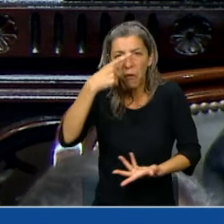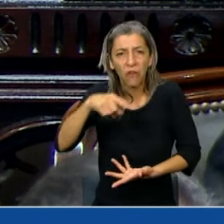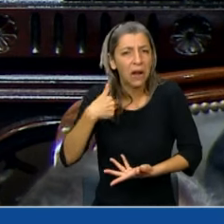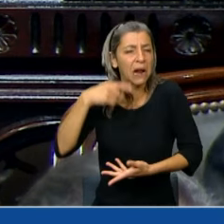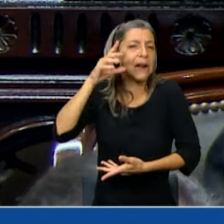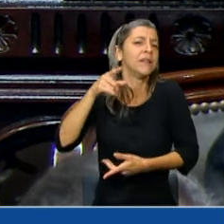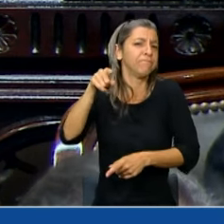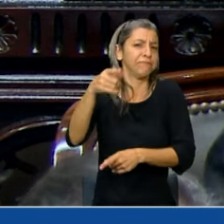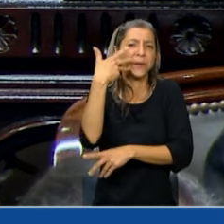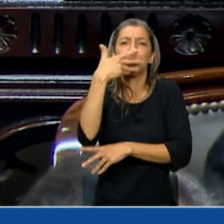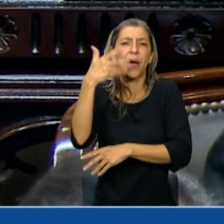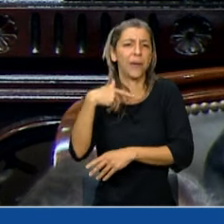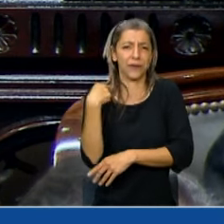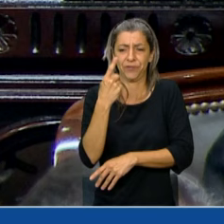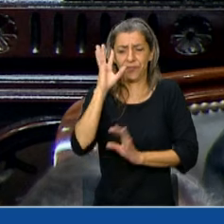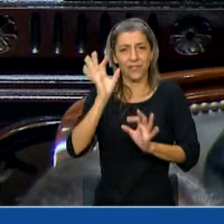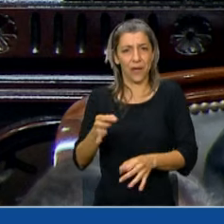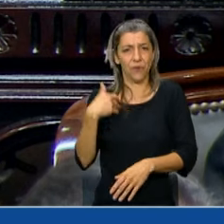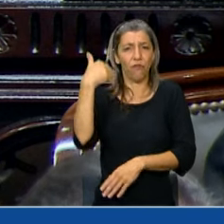que creen